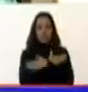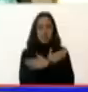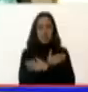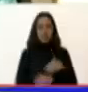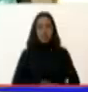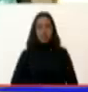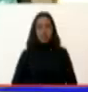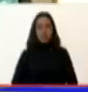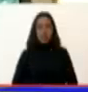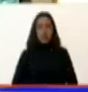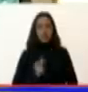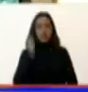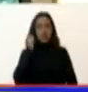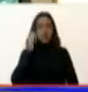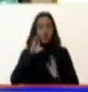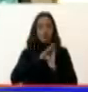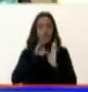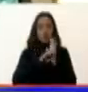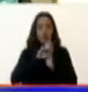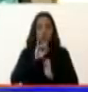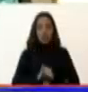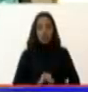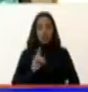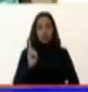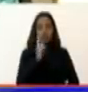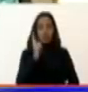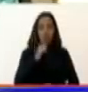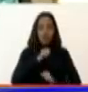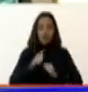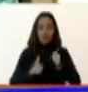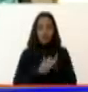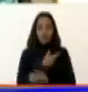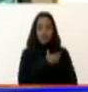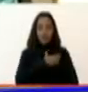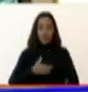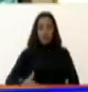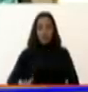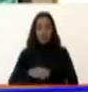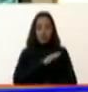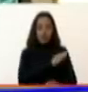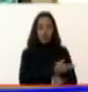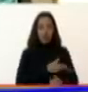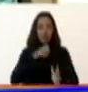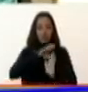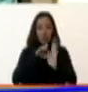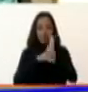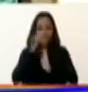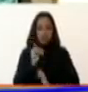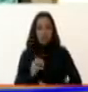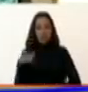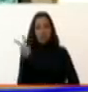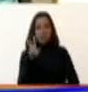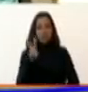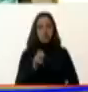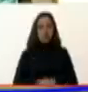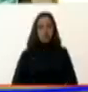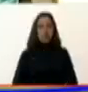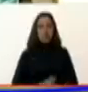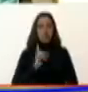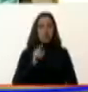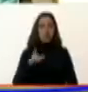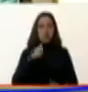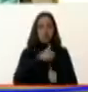compañera constituyente, primera vicepresidenta del Poder Constituyente del país y